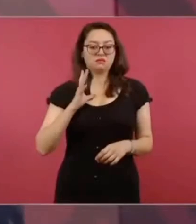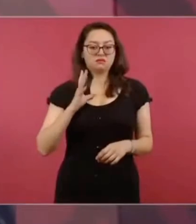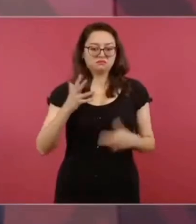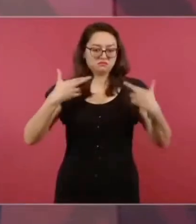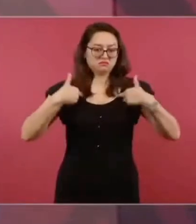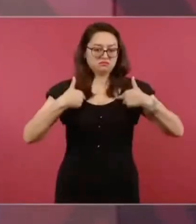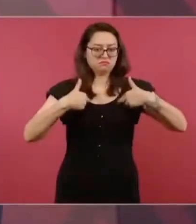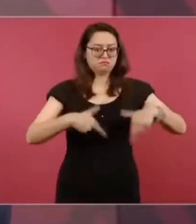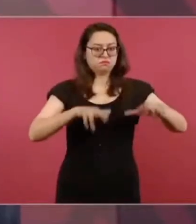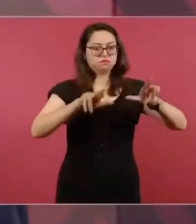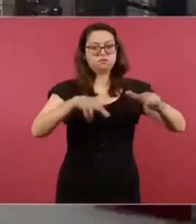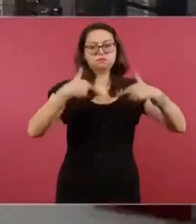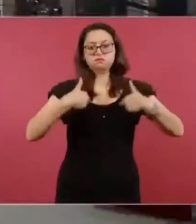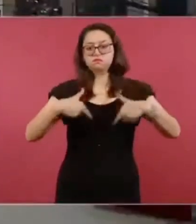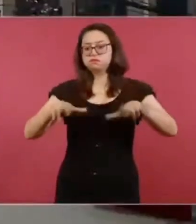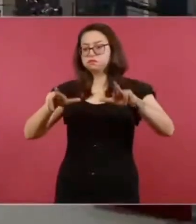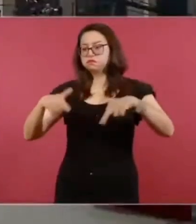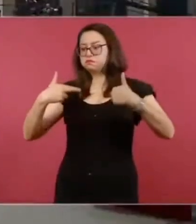Con la independencia